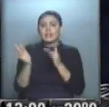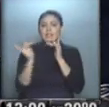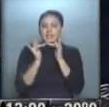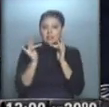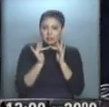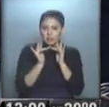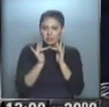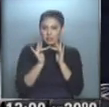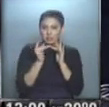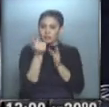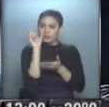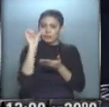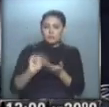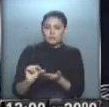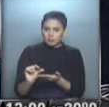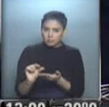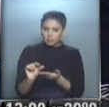Internet,